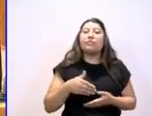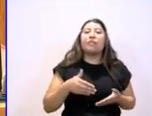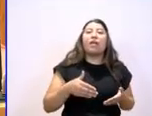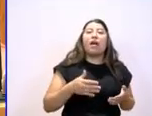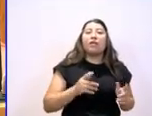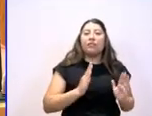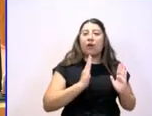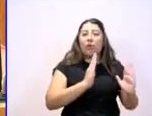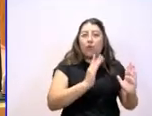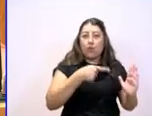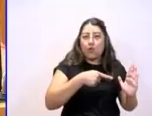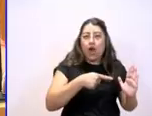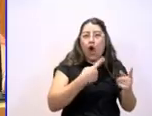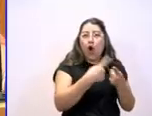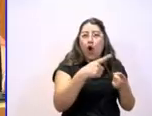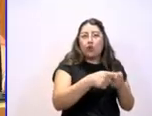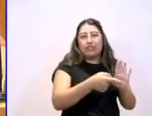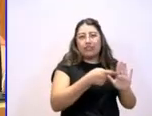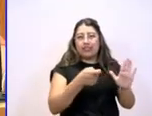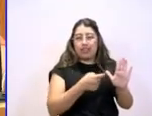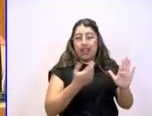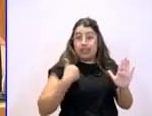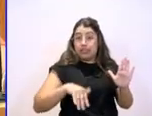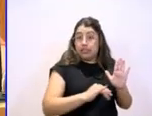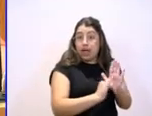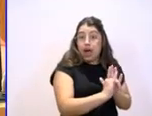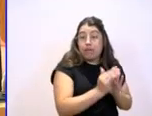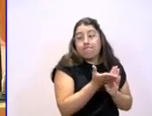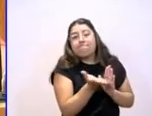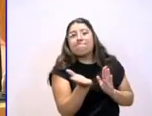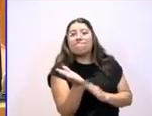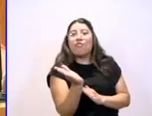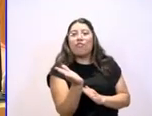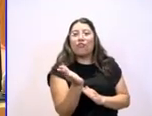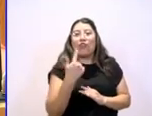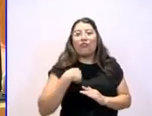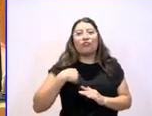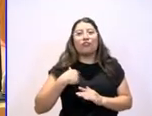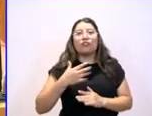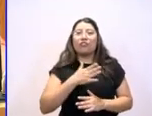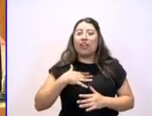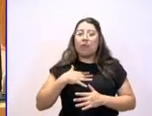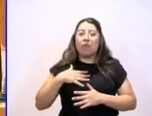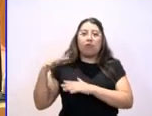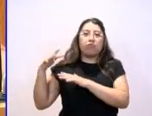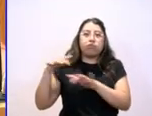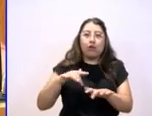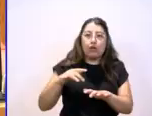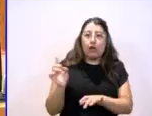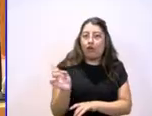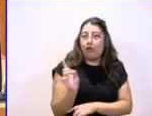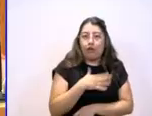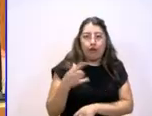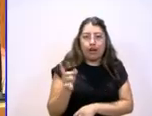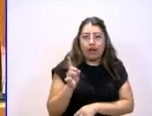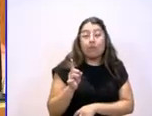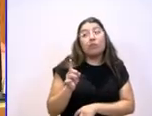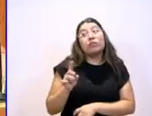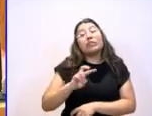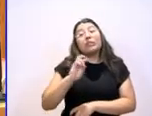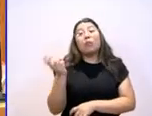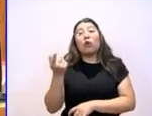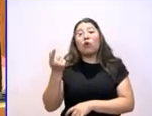quitamos lo que tienen. Por otro, no queremos que nos invadan. Y por otro, tratamos de tranquilizar